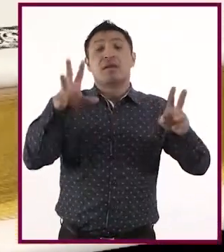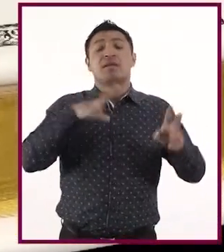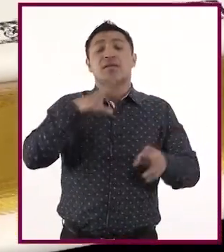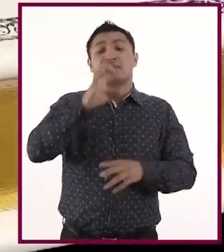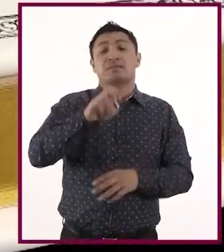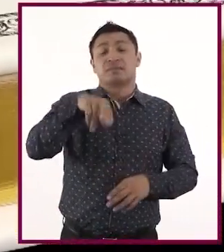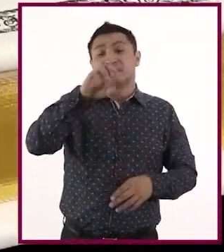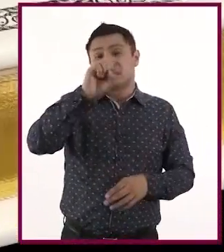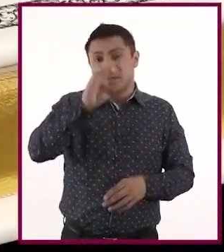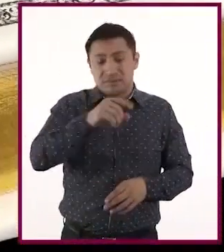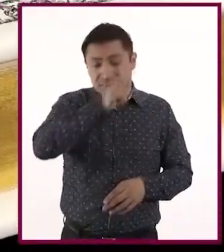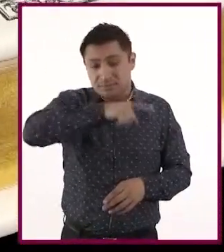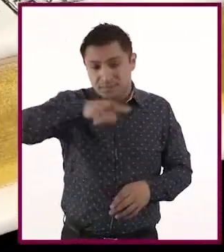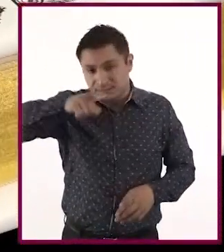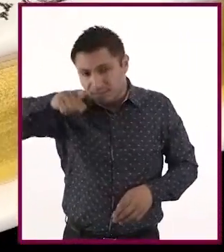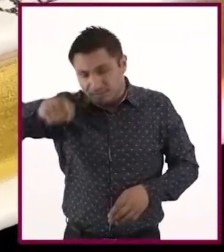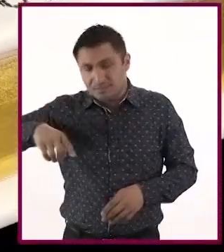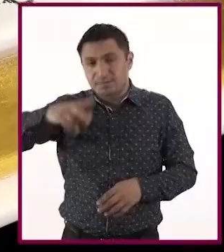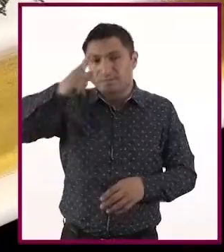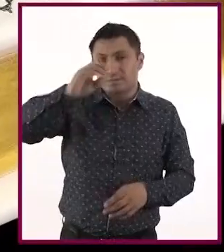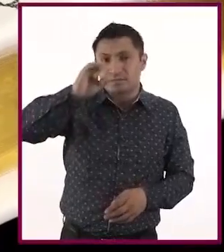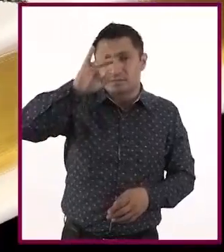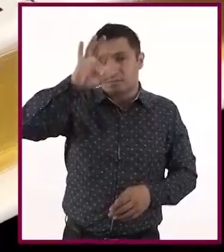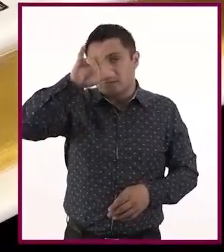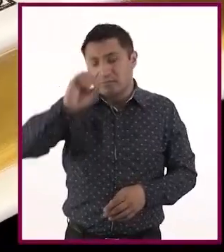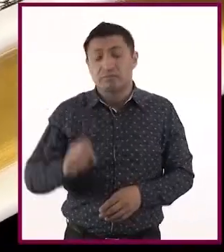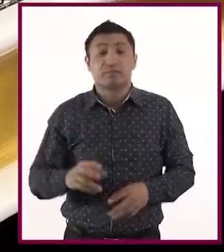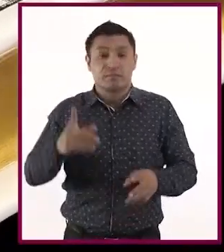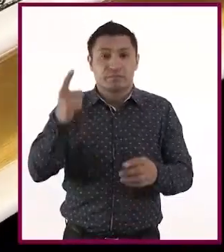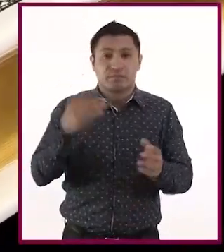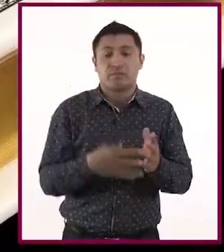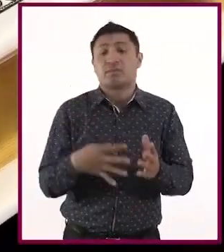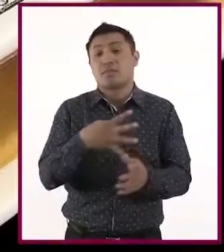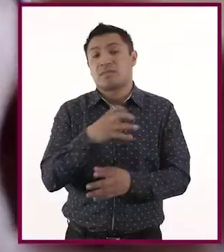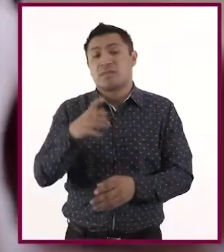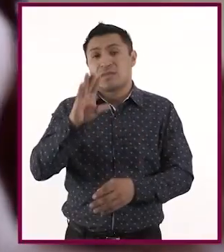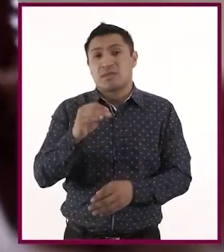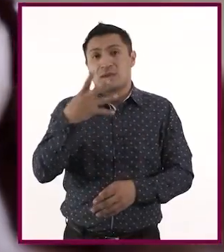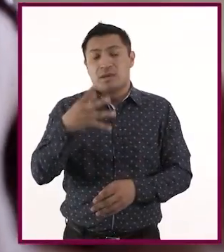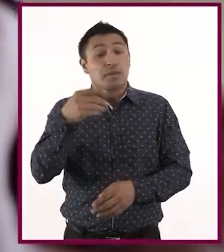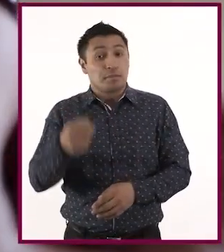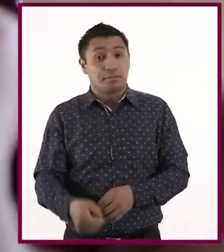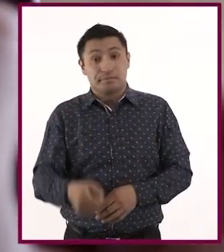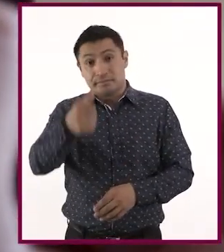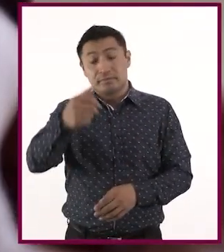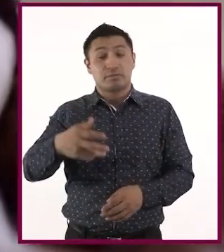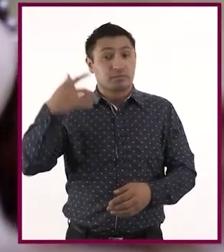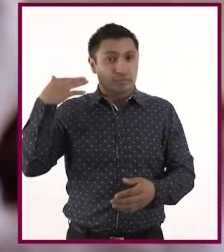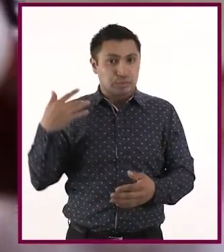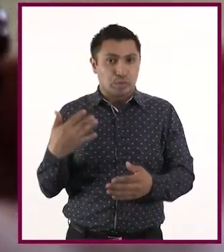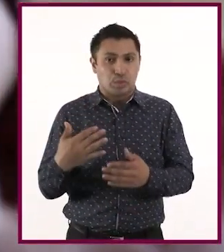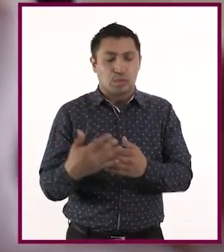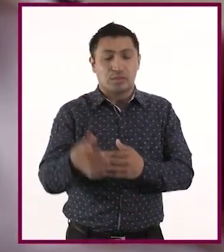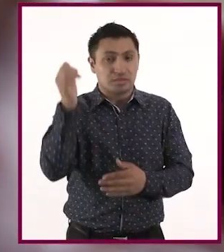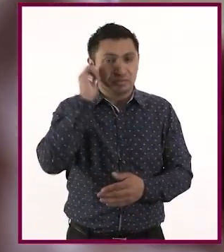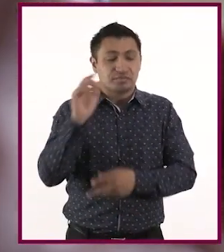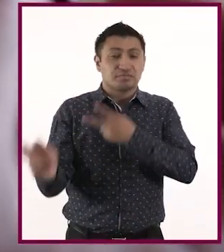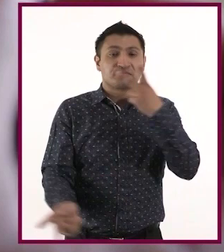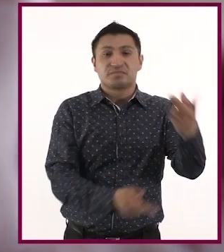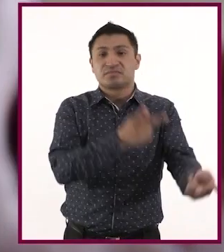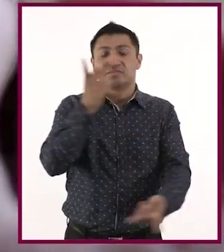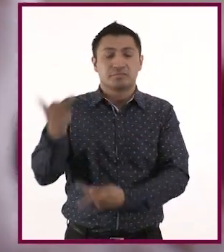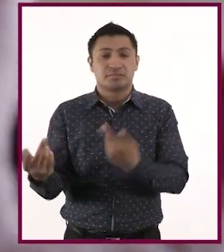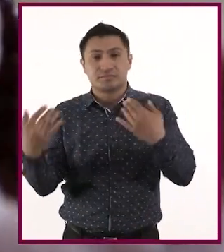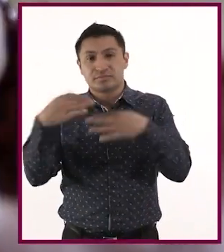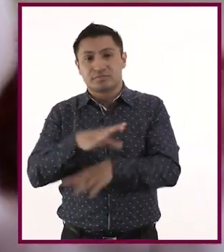de población. El primero se llevó a cabo en 1895, y desde esa fecha siempre se ha preguntado sobre